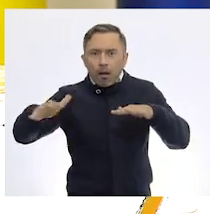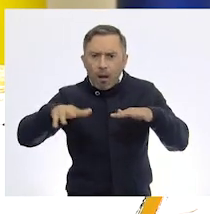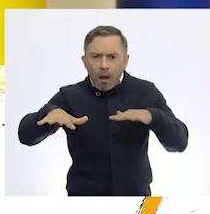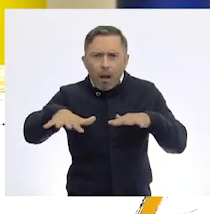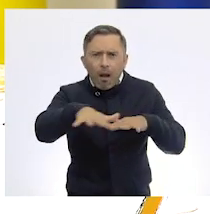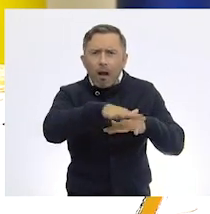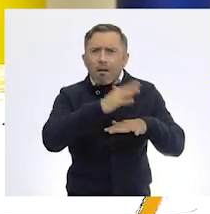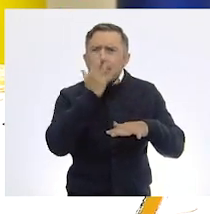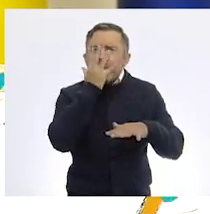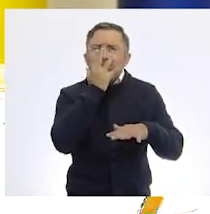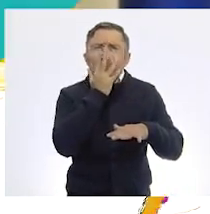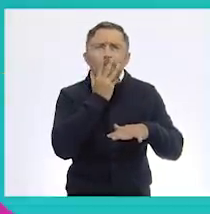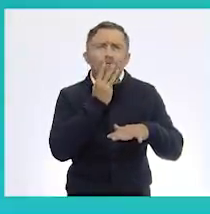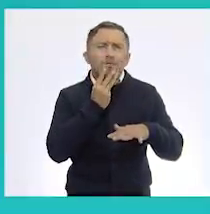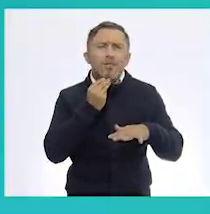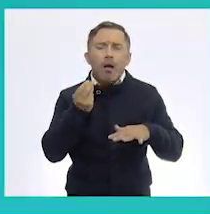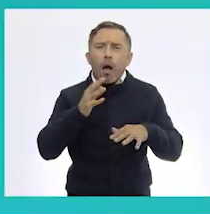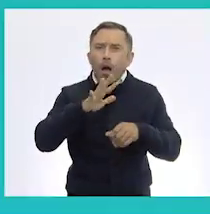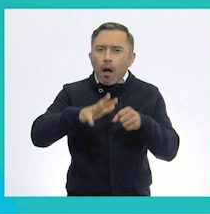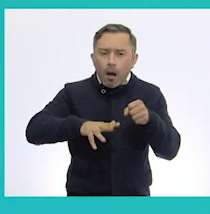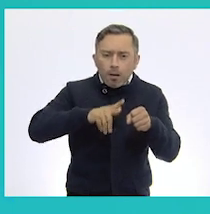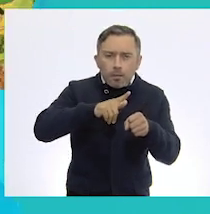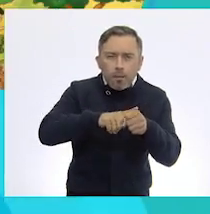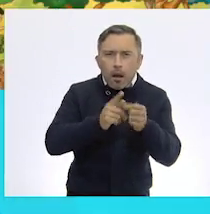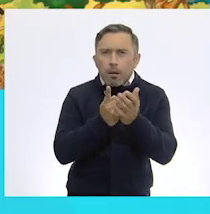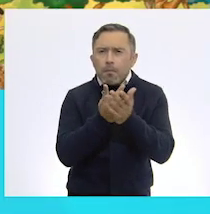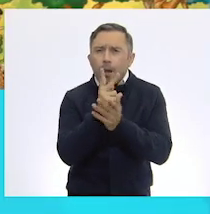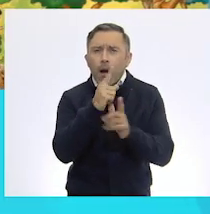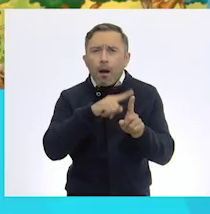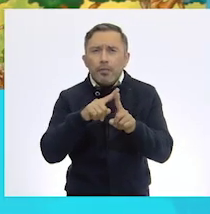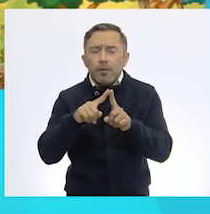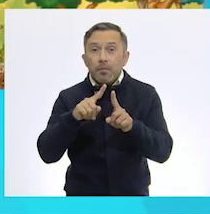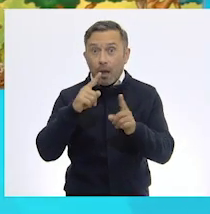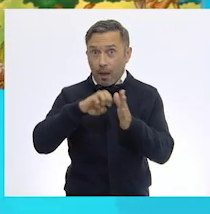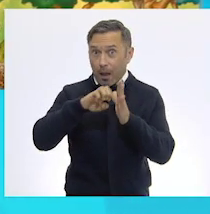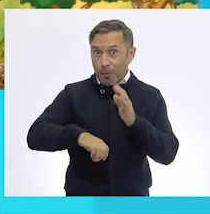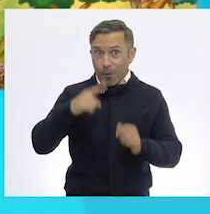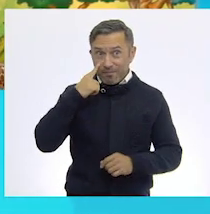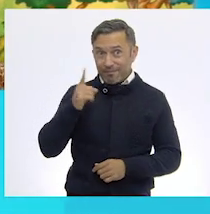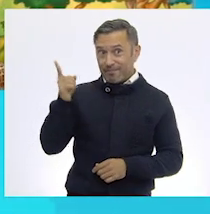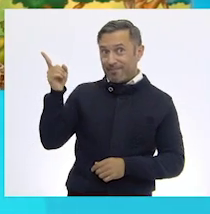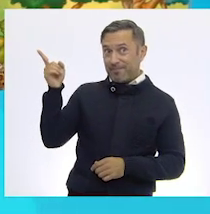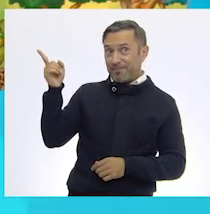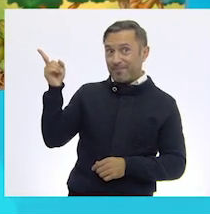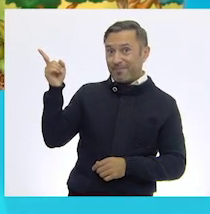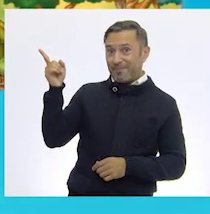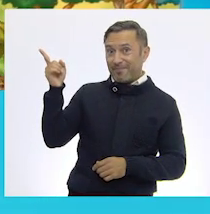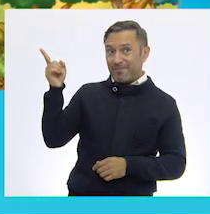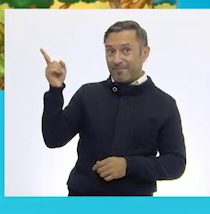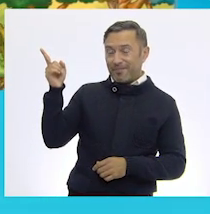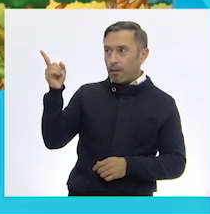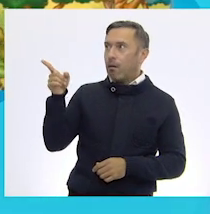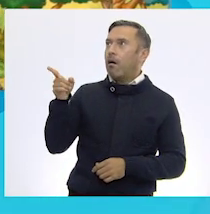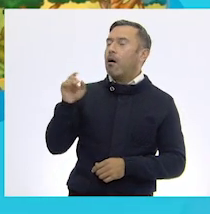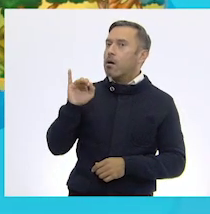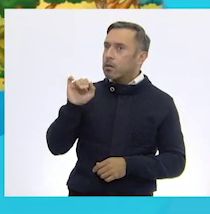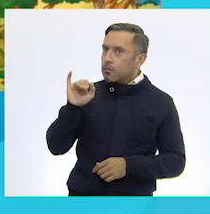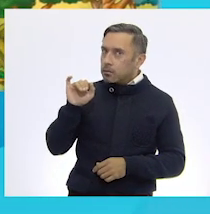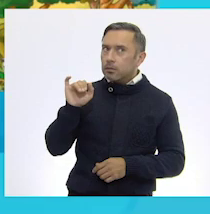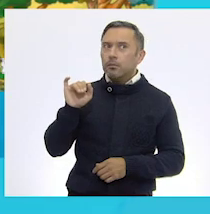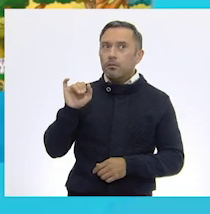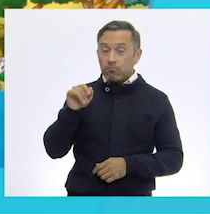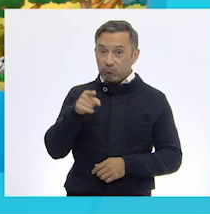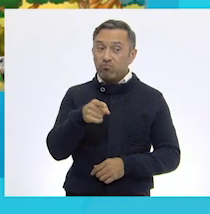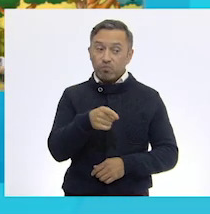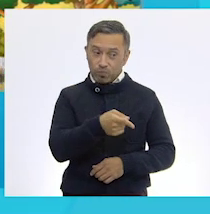y vegetación. ¡Wow! Como estas. ¡Ay, sí! Muy bien,